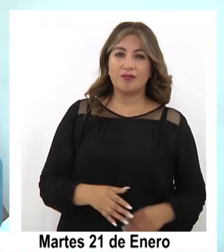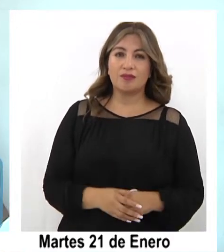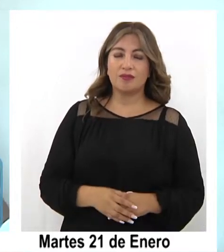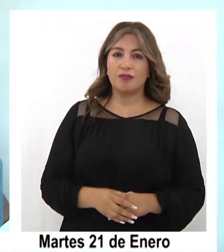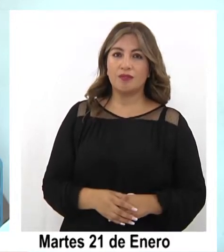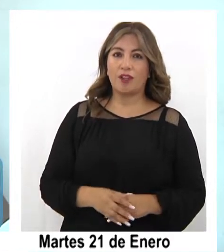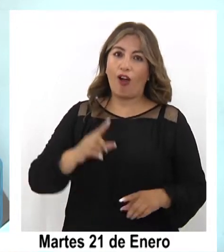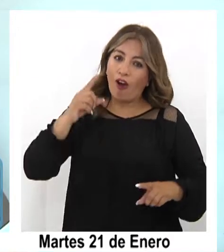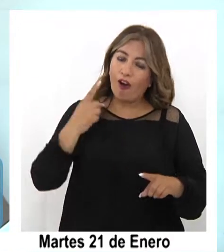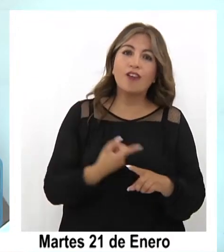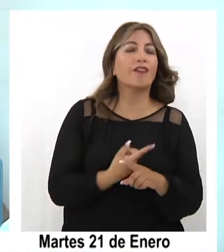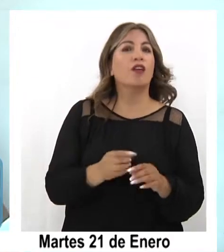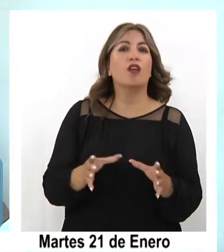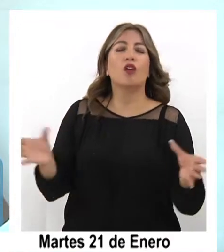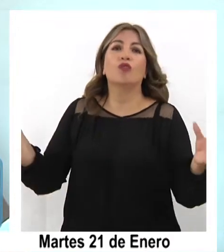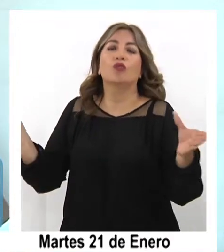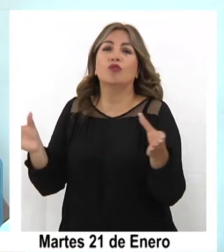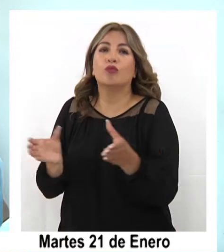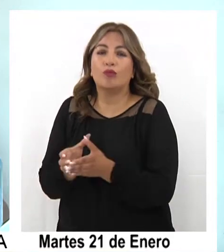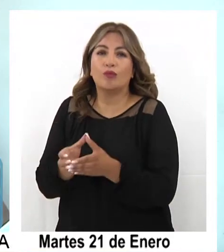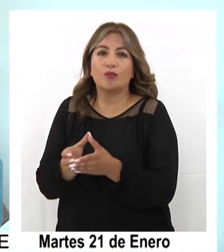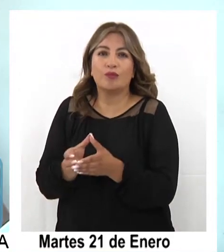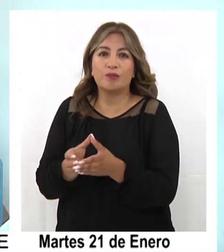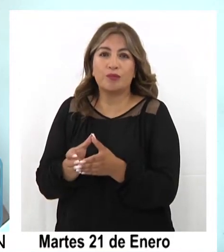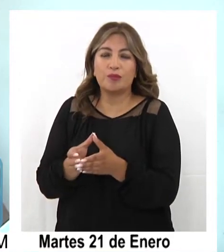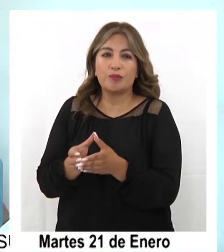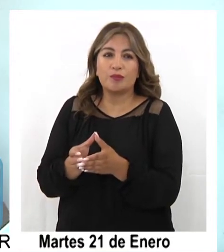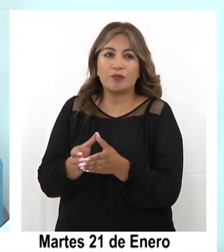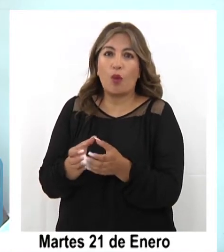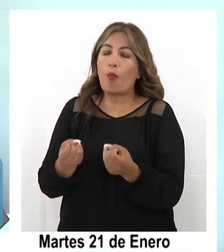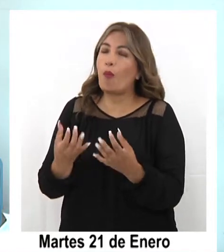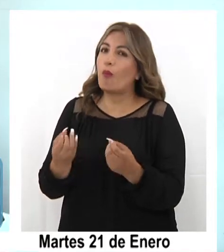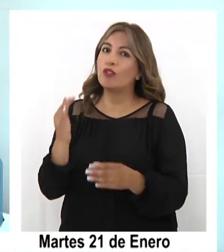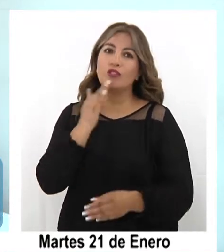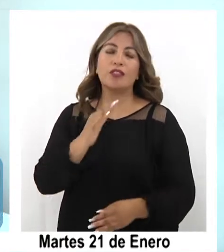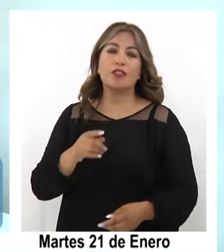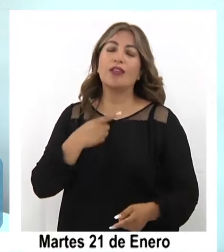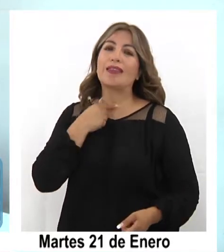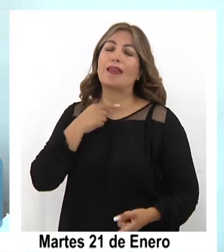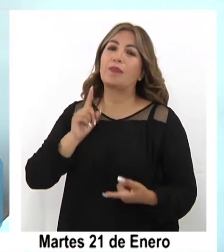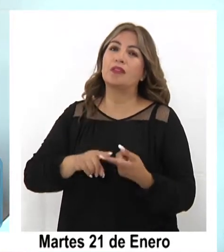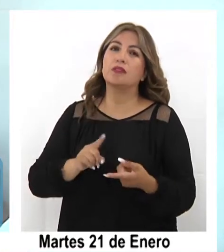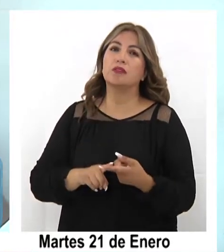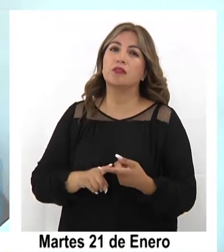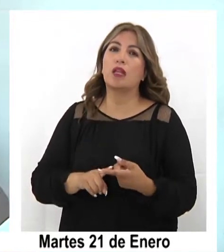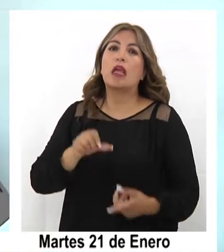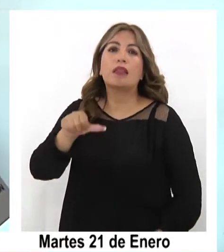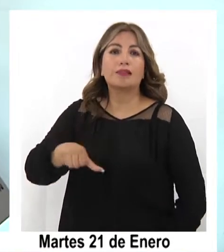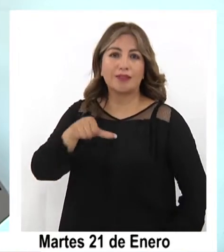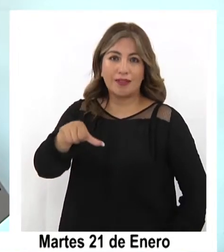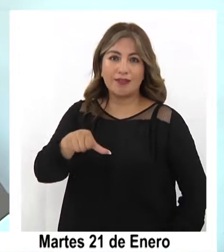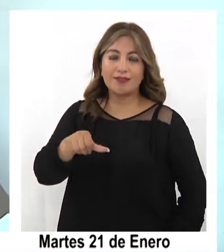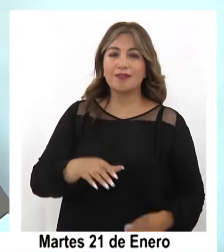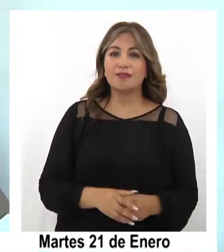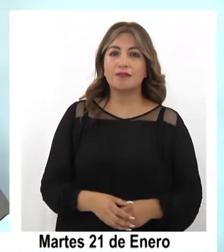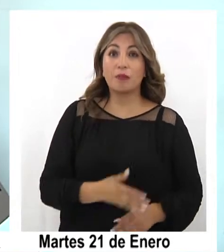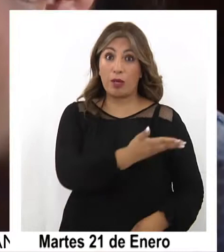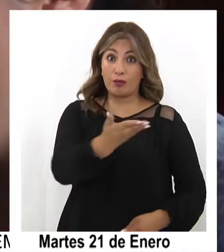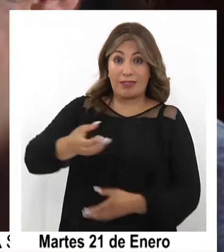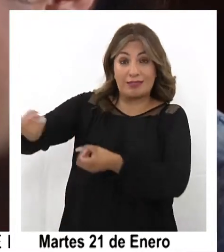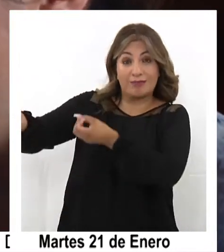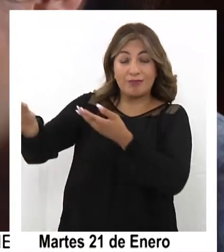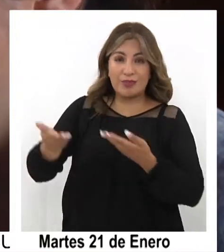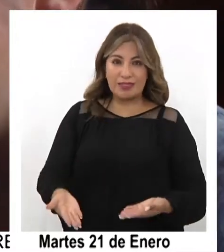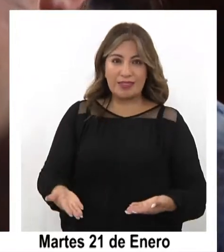pero tuvimos que abrir el número de seleccionados por la gran cantidad de participantes, llegamos a 16.